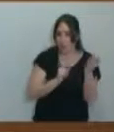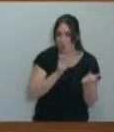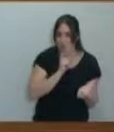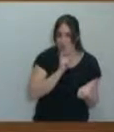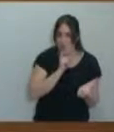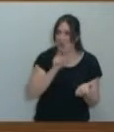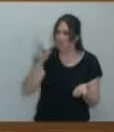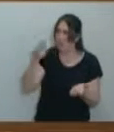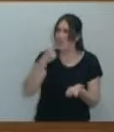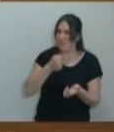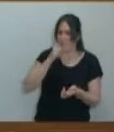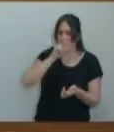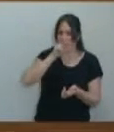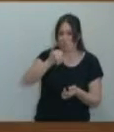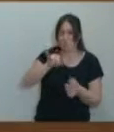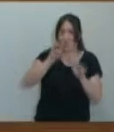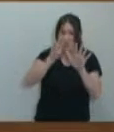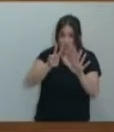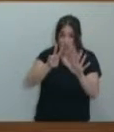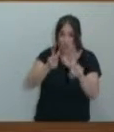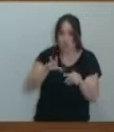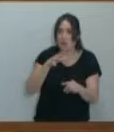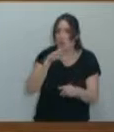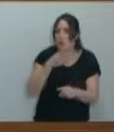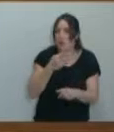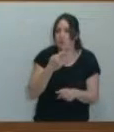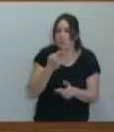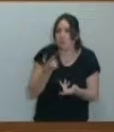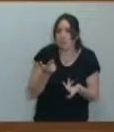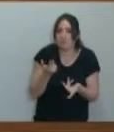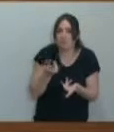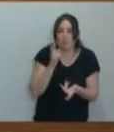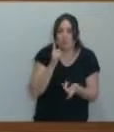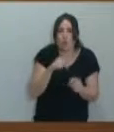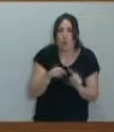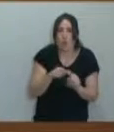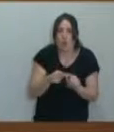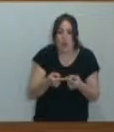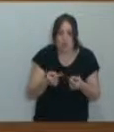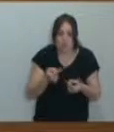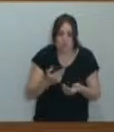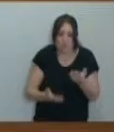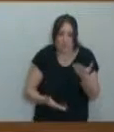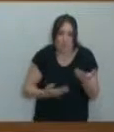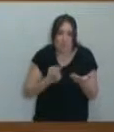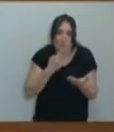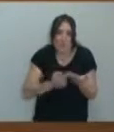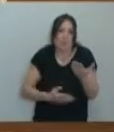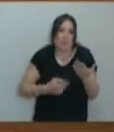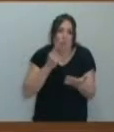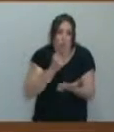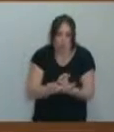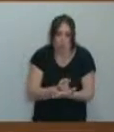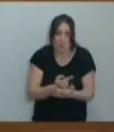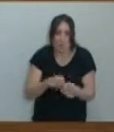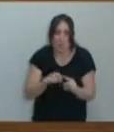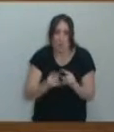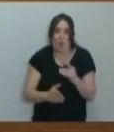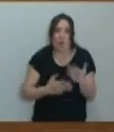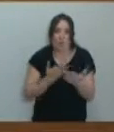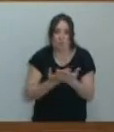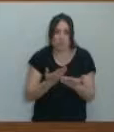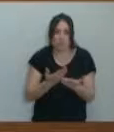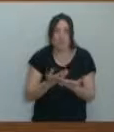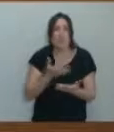dicho ya en el año 2008, con lo cual ahora lo único que hace es confirmarlo después de ese proceso de investigación. Y luego habla de la gestión de